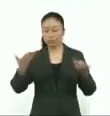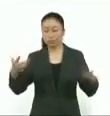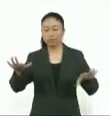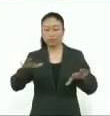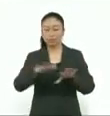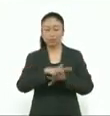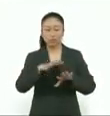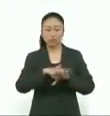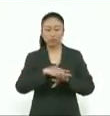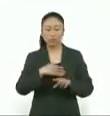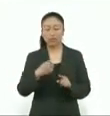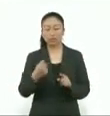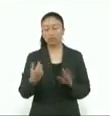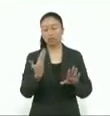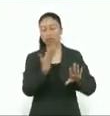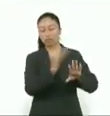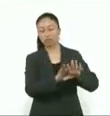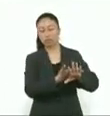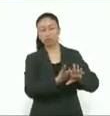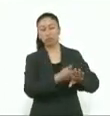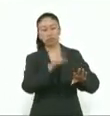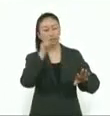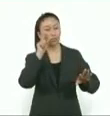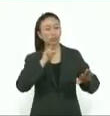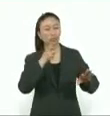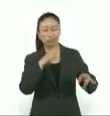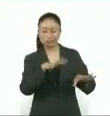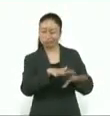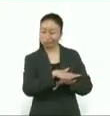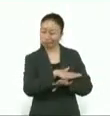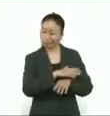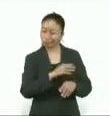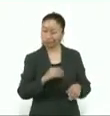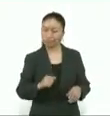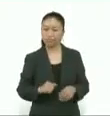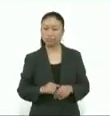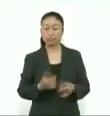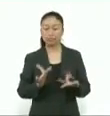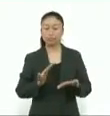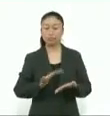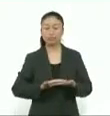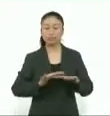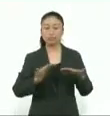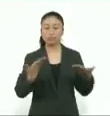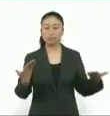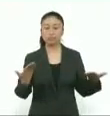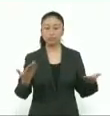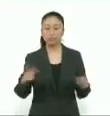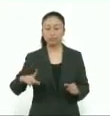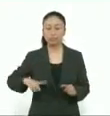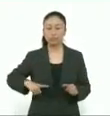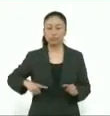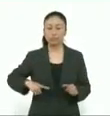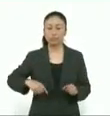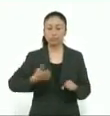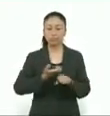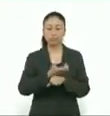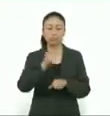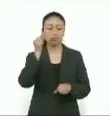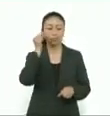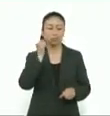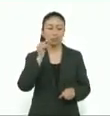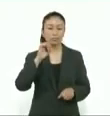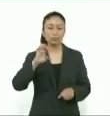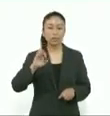dignidad y nuestra libertad. Es el turno de escuchar a la gobernadora de Guerrero, Evelyn